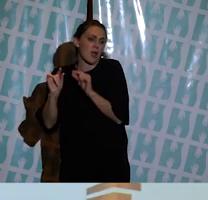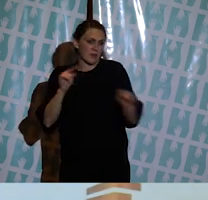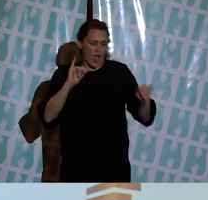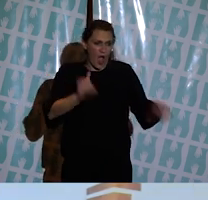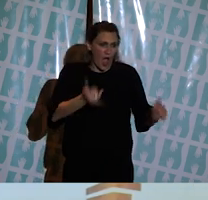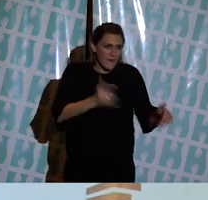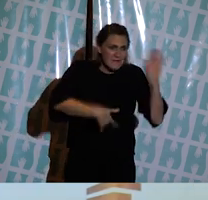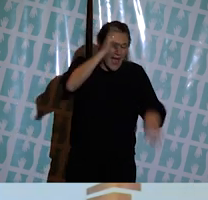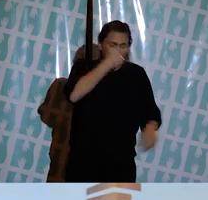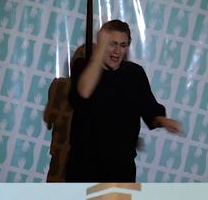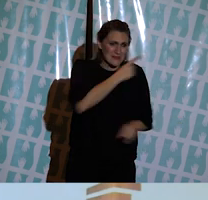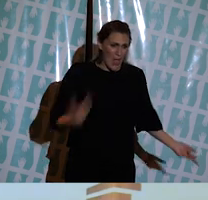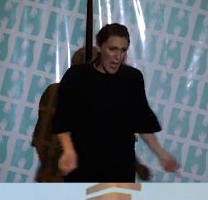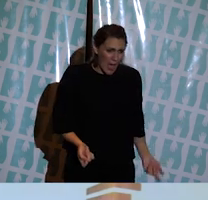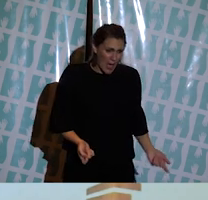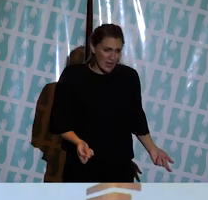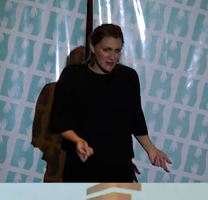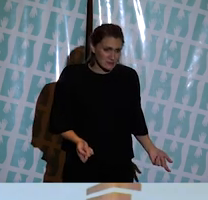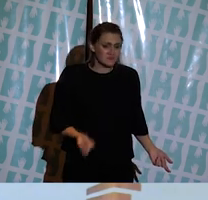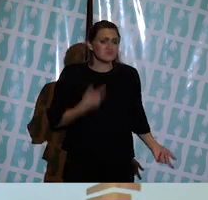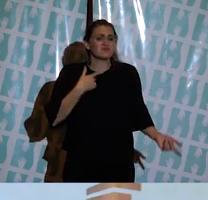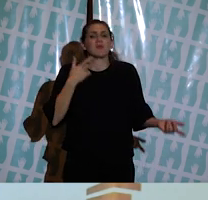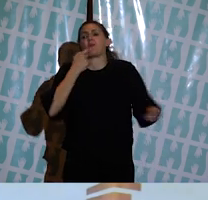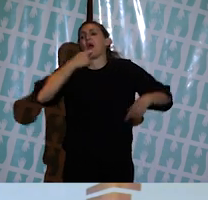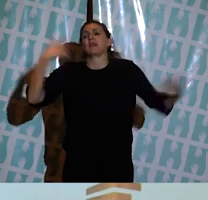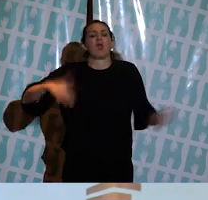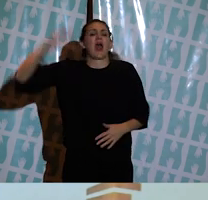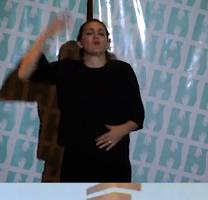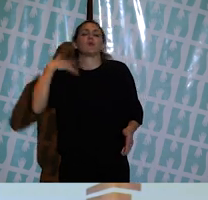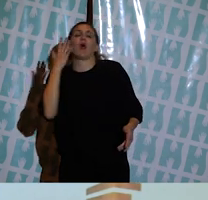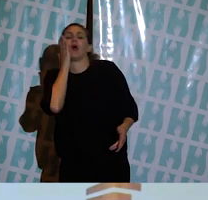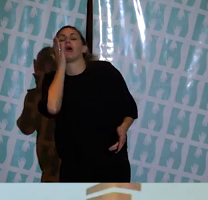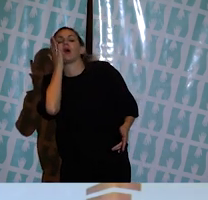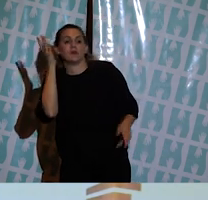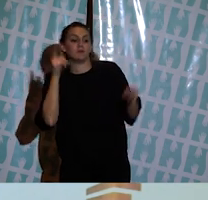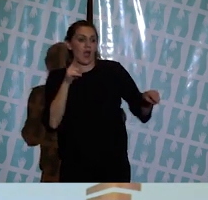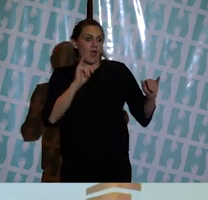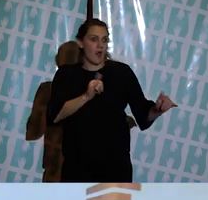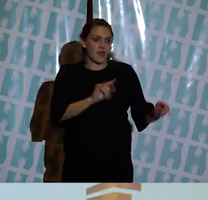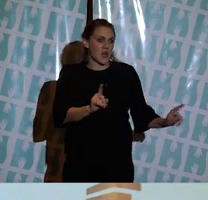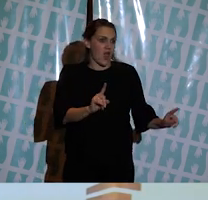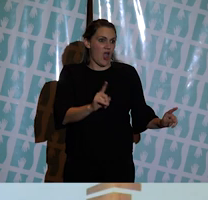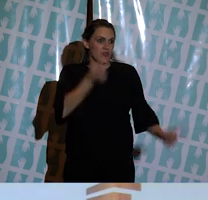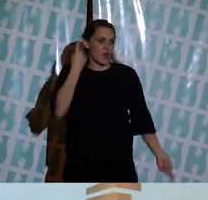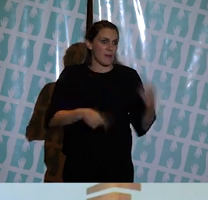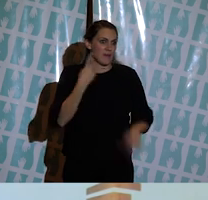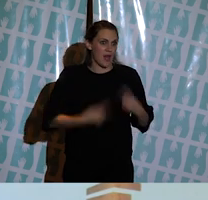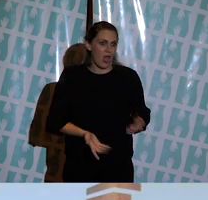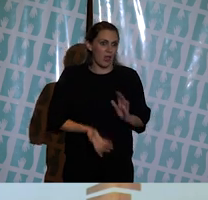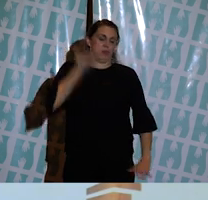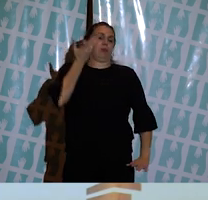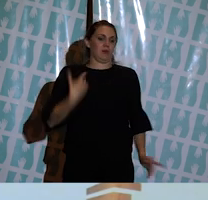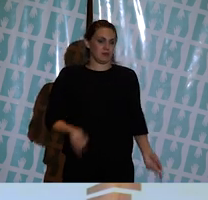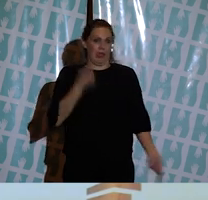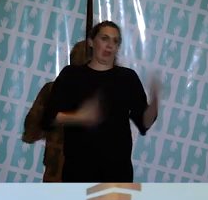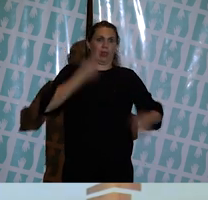sentir síntomas más aversivos. Sueño. Los adolescentes no. Tienen un efecto dopaminérgico